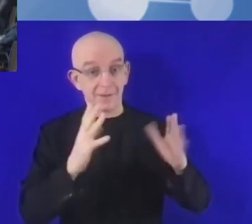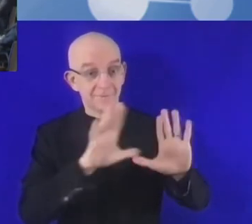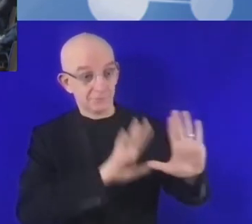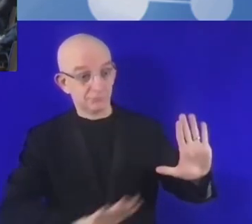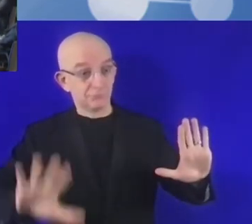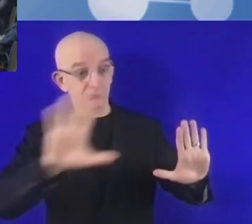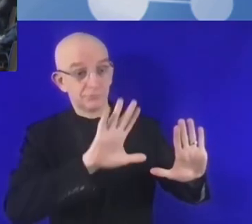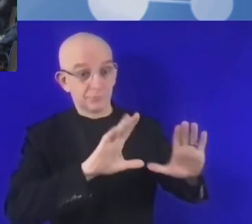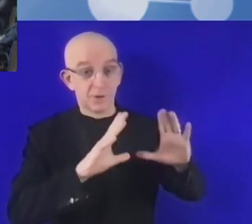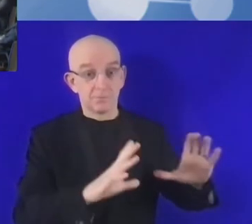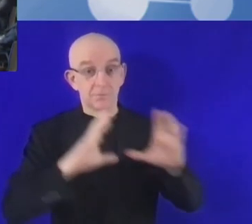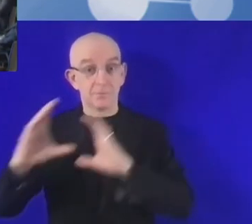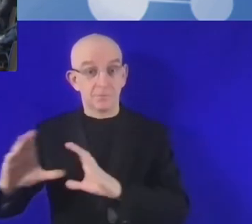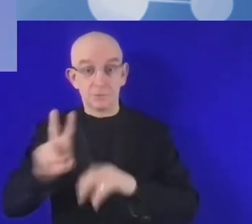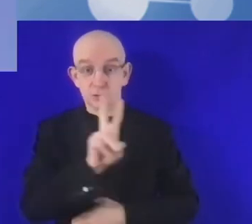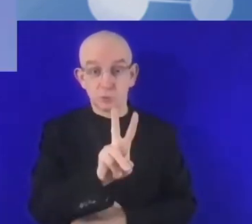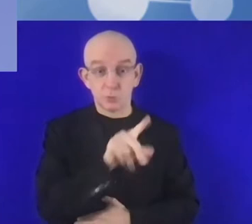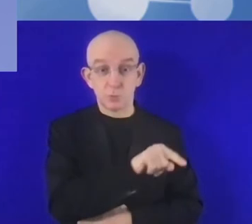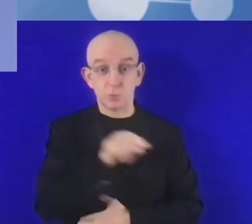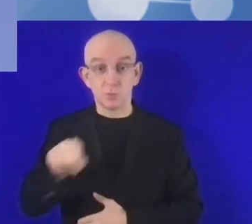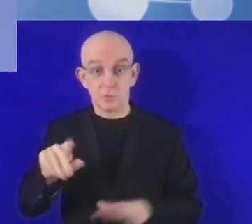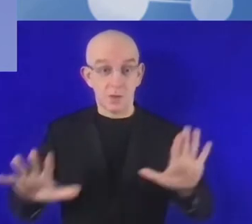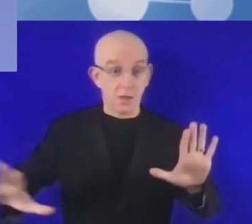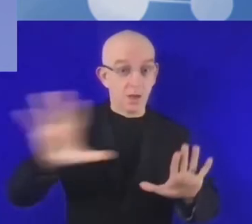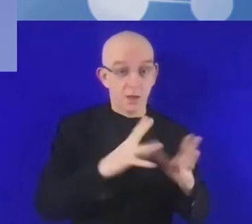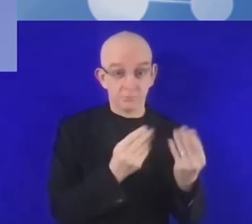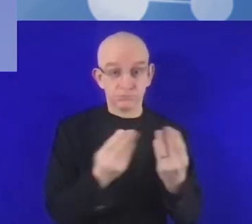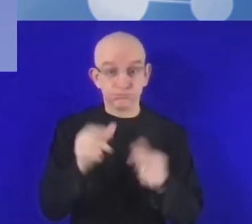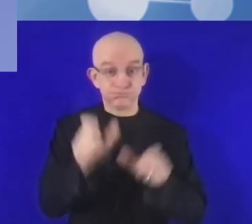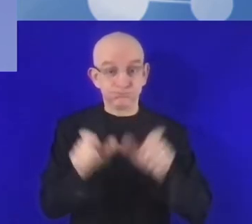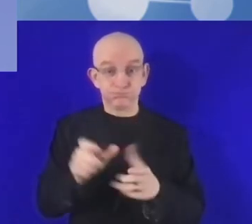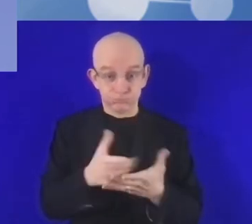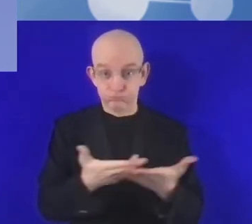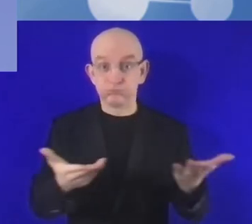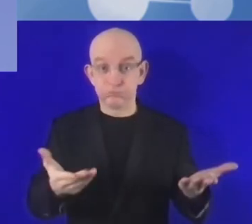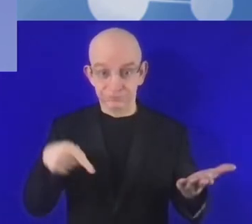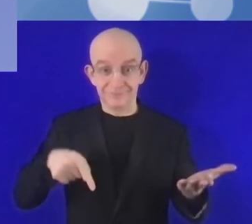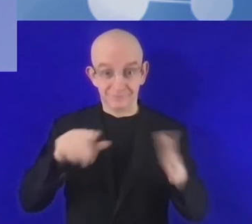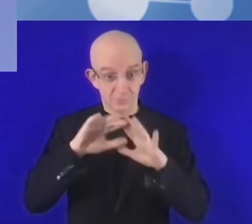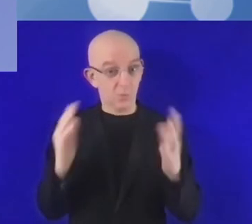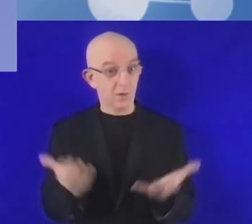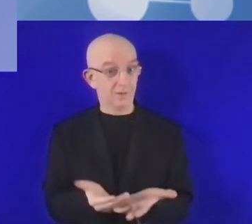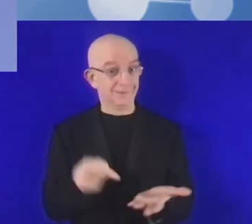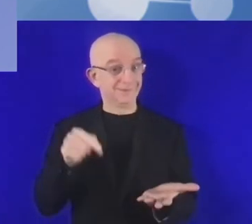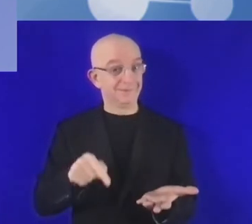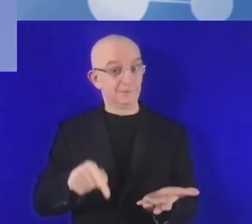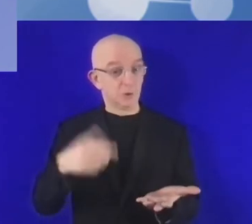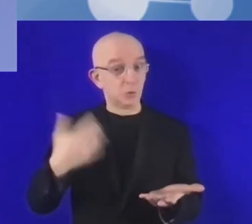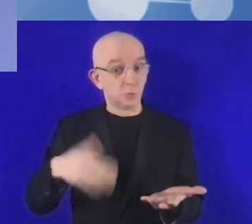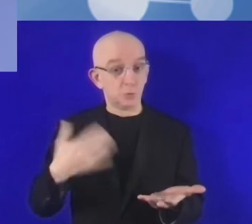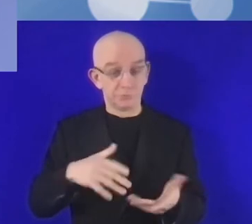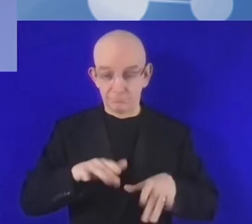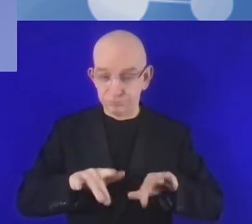2019, Internet ha ganado a más de 782 millones